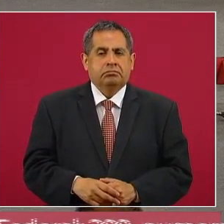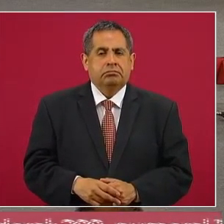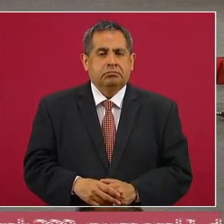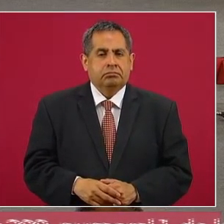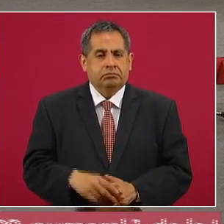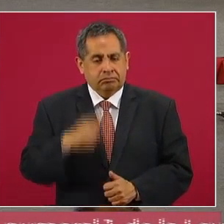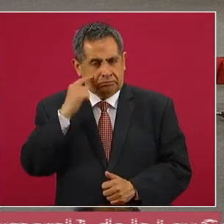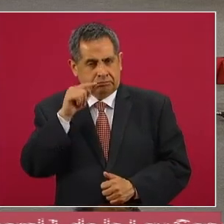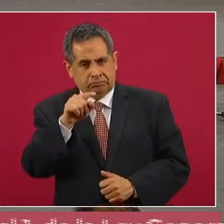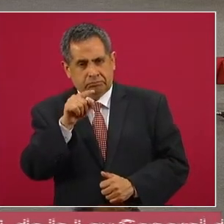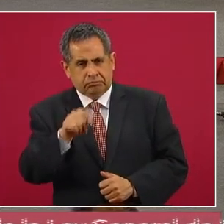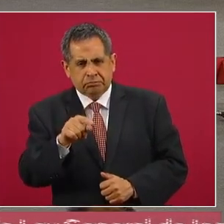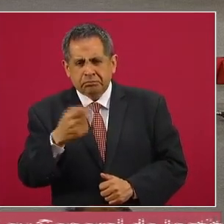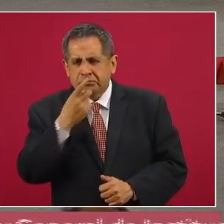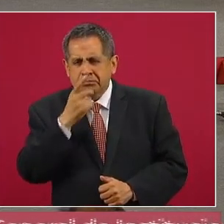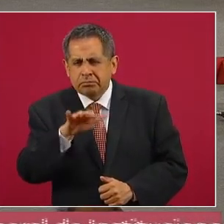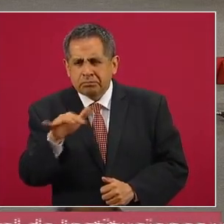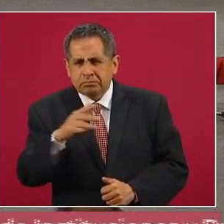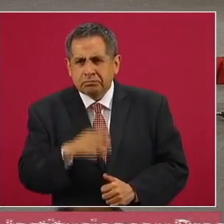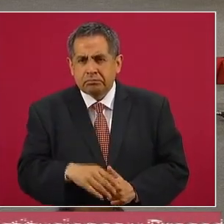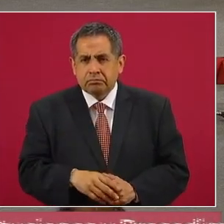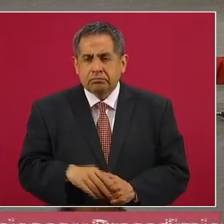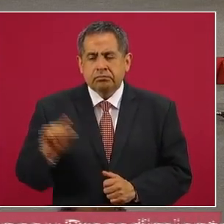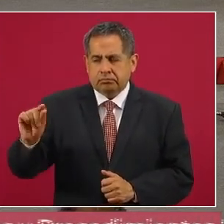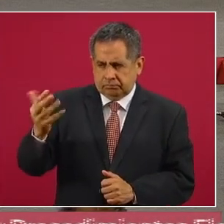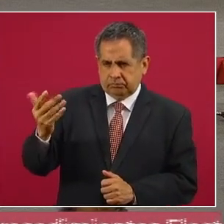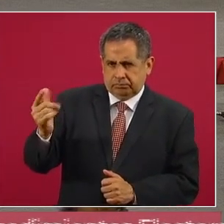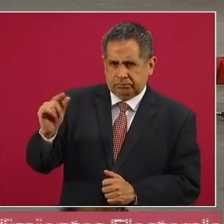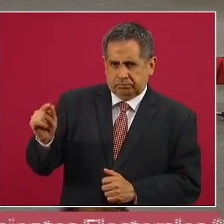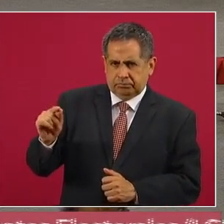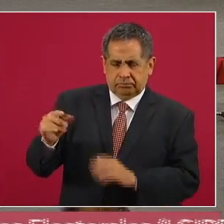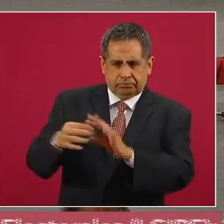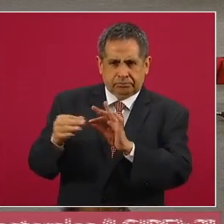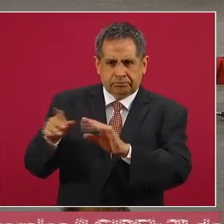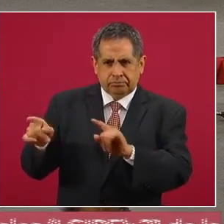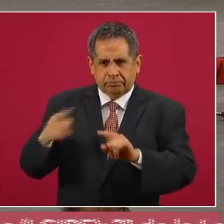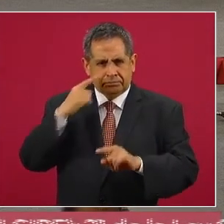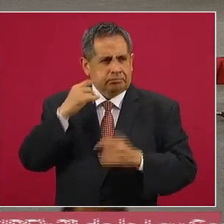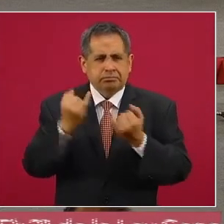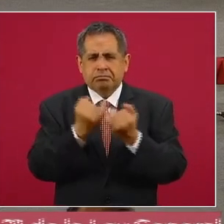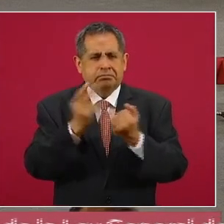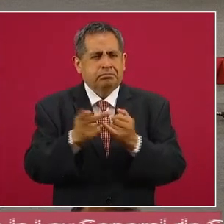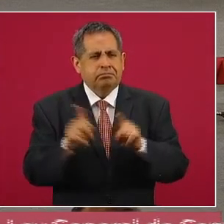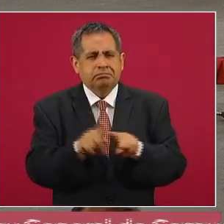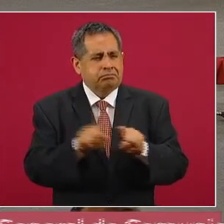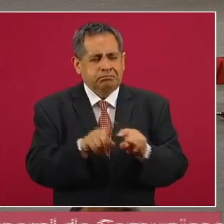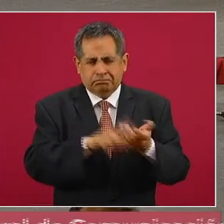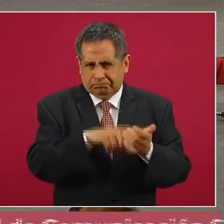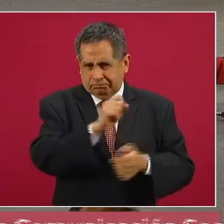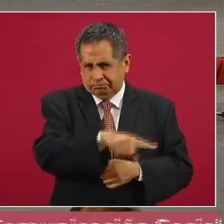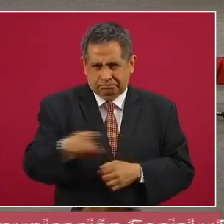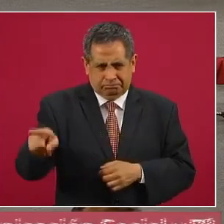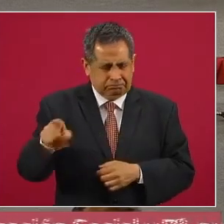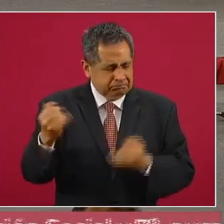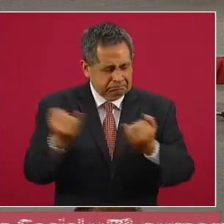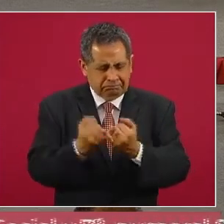Y acá, ¿qué dice? No, ahorita vamos a poner Excelsior porque debe estar igual. O sea,